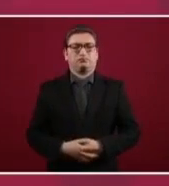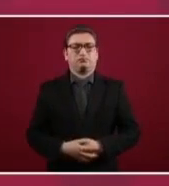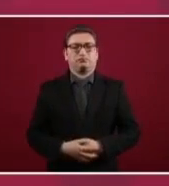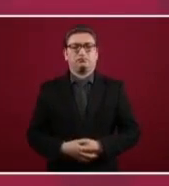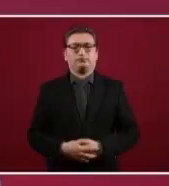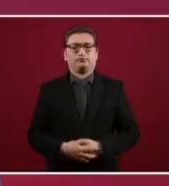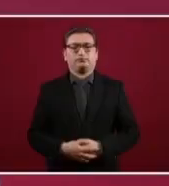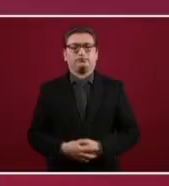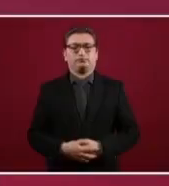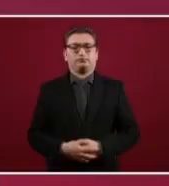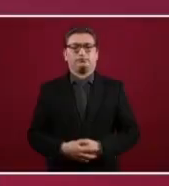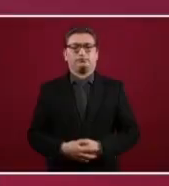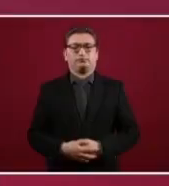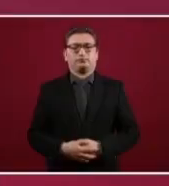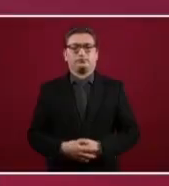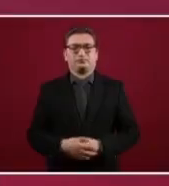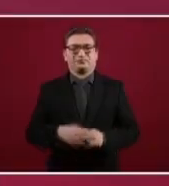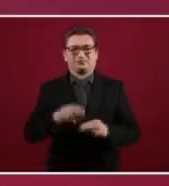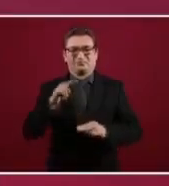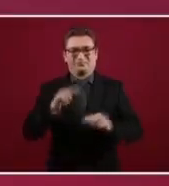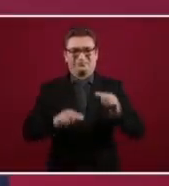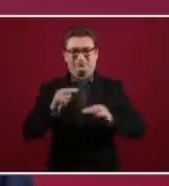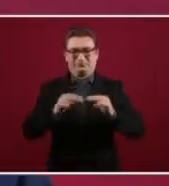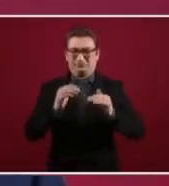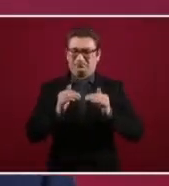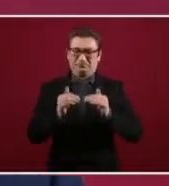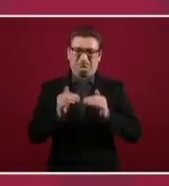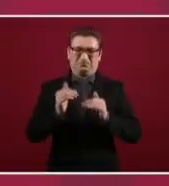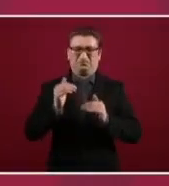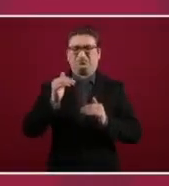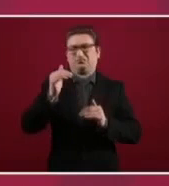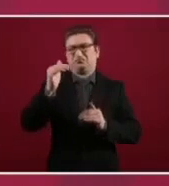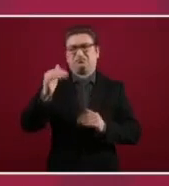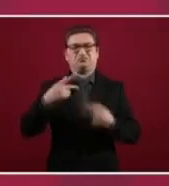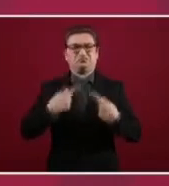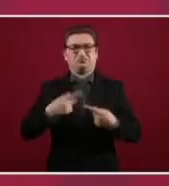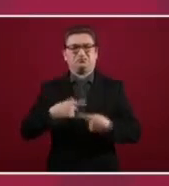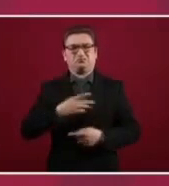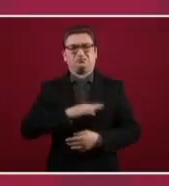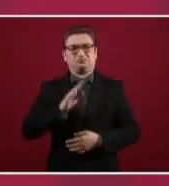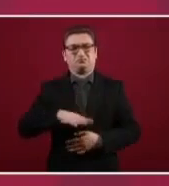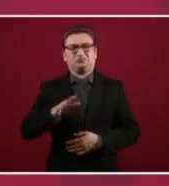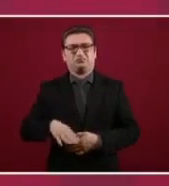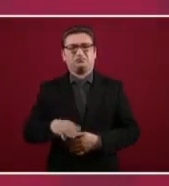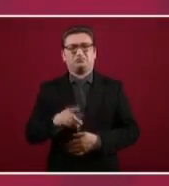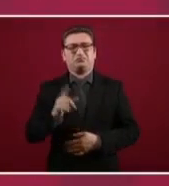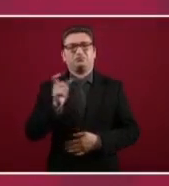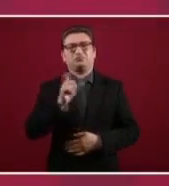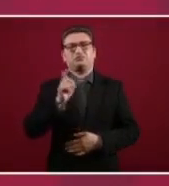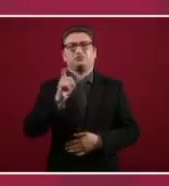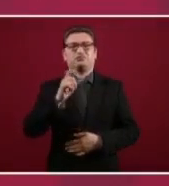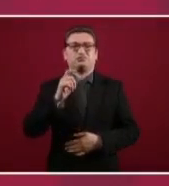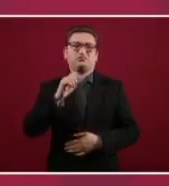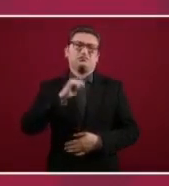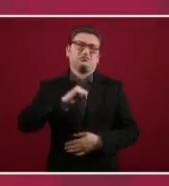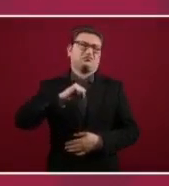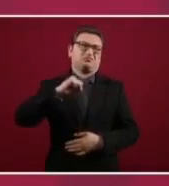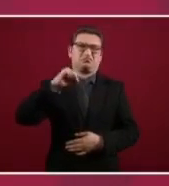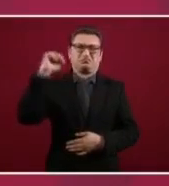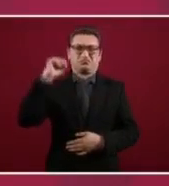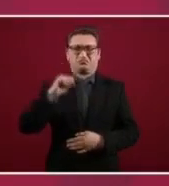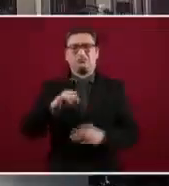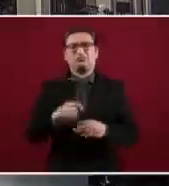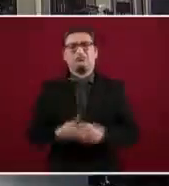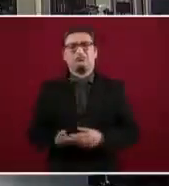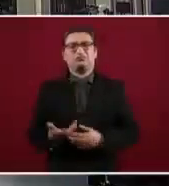cuando esos índices de letalidad están hasta arriba